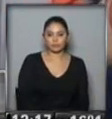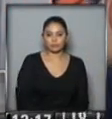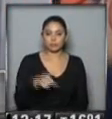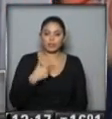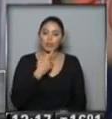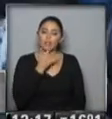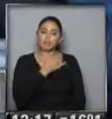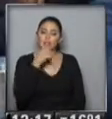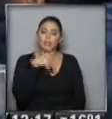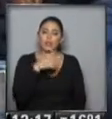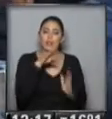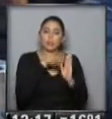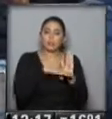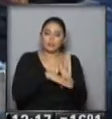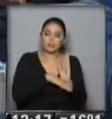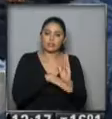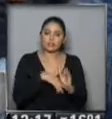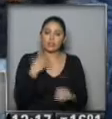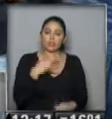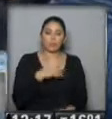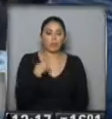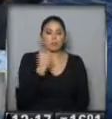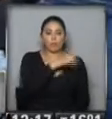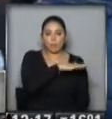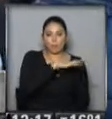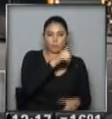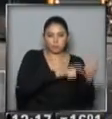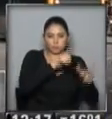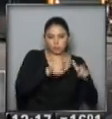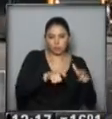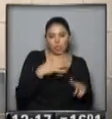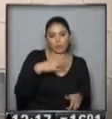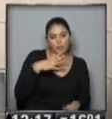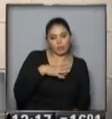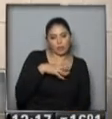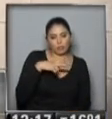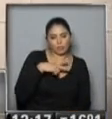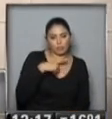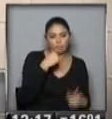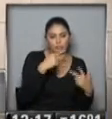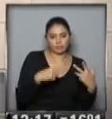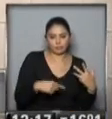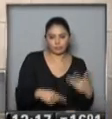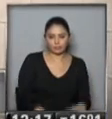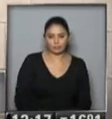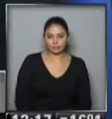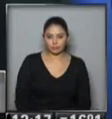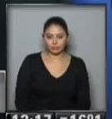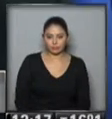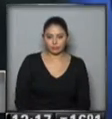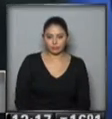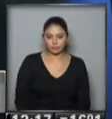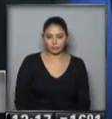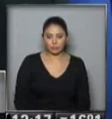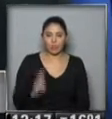la baja del déficit a una costa de más sacrificios para la población y privatizaciones. La dureza del